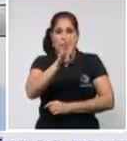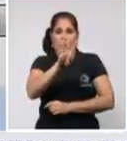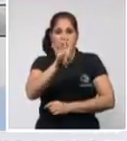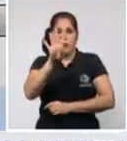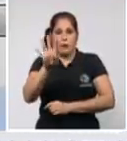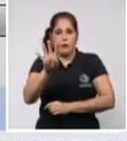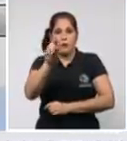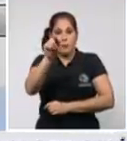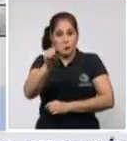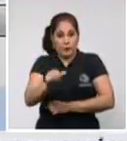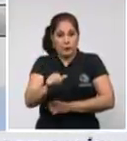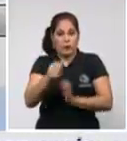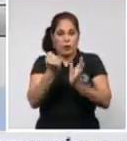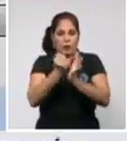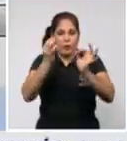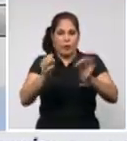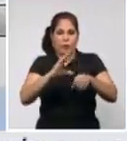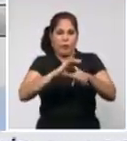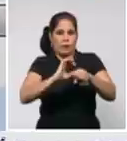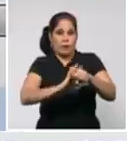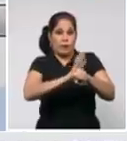16.566.344 casos confirmados.